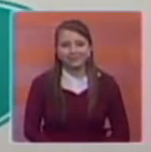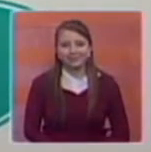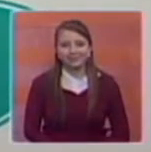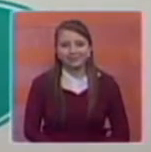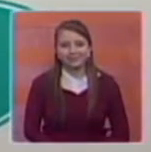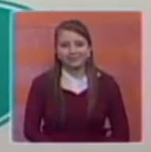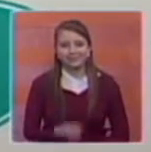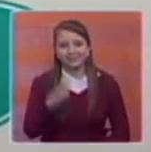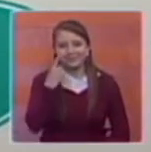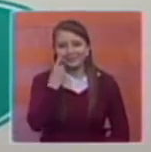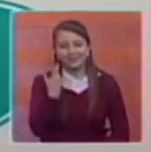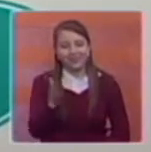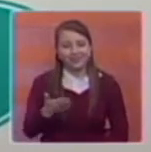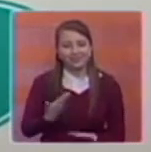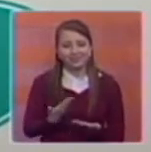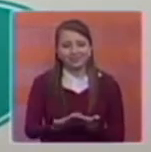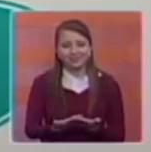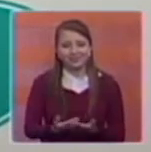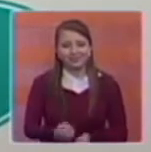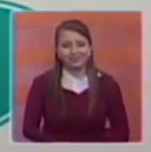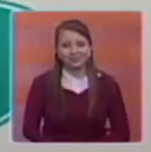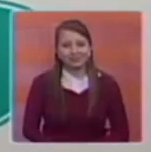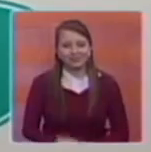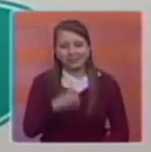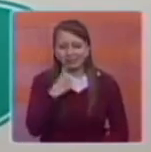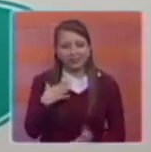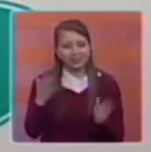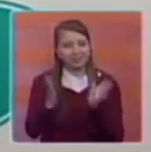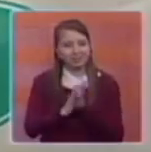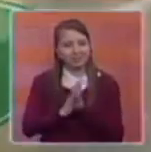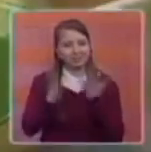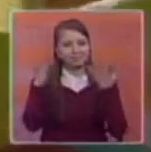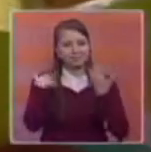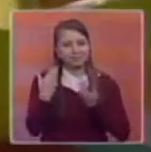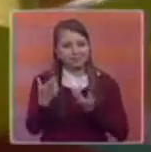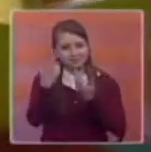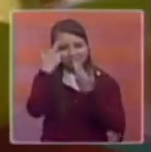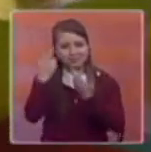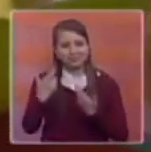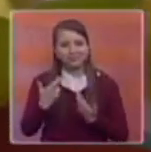¡Miren ustedes eso! Eso merece un aplauso. Mírenlo.